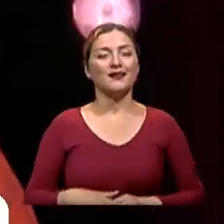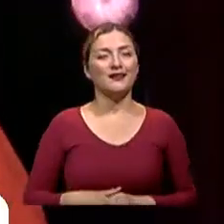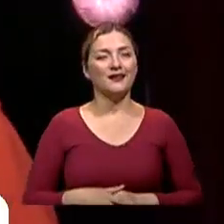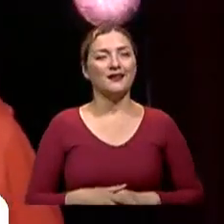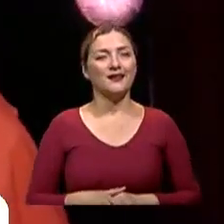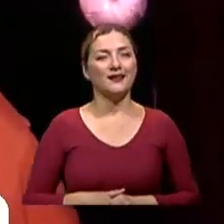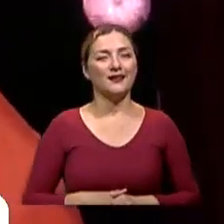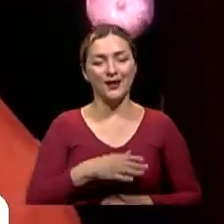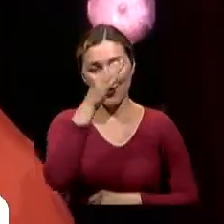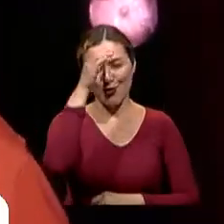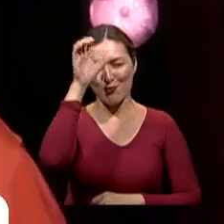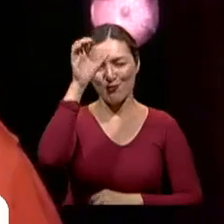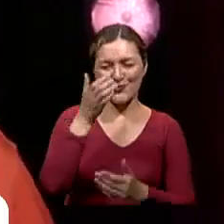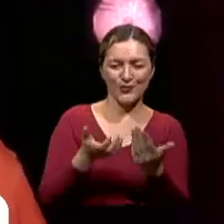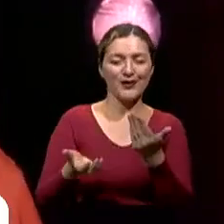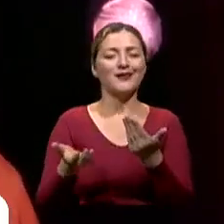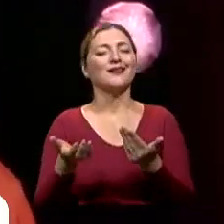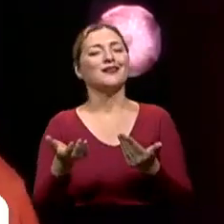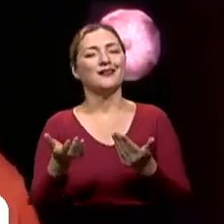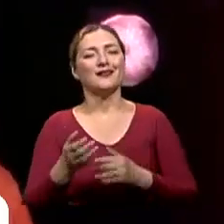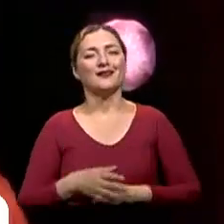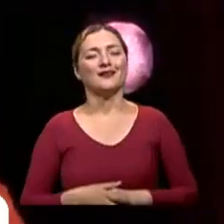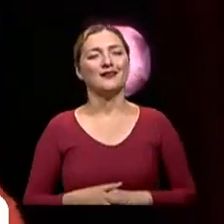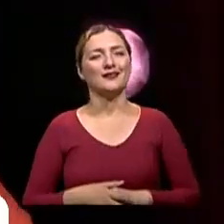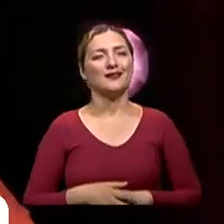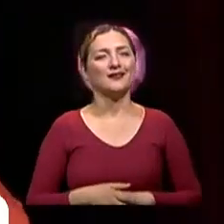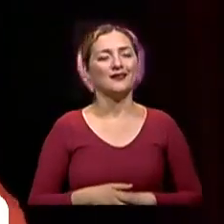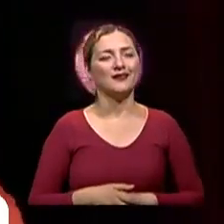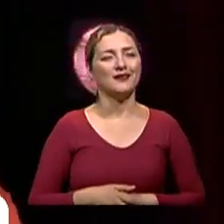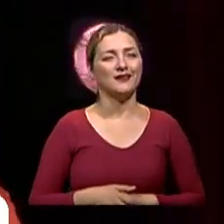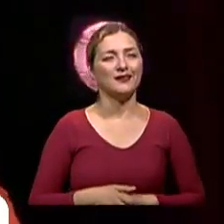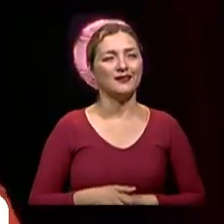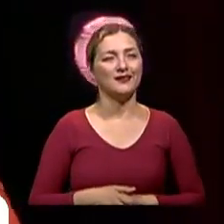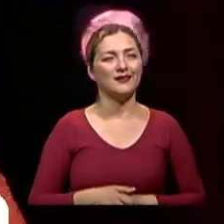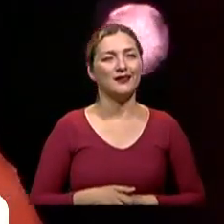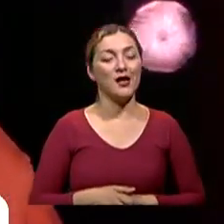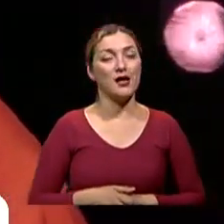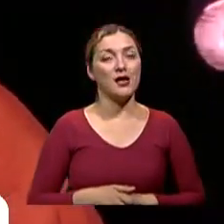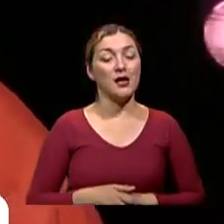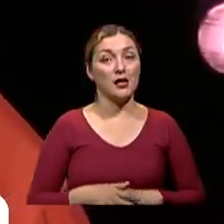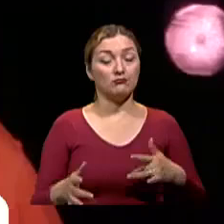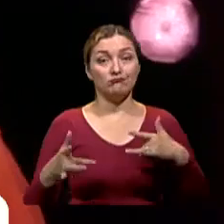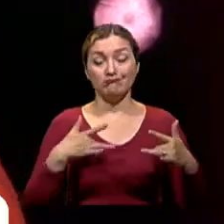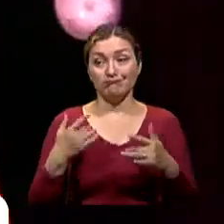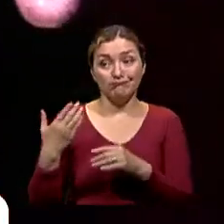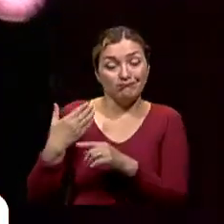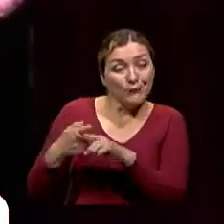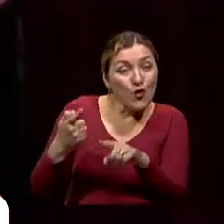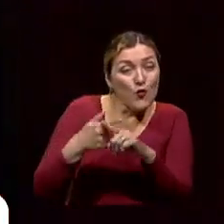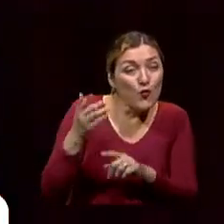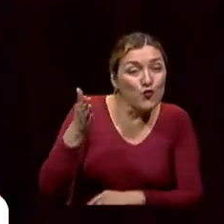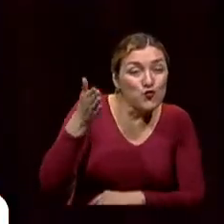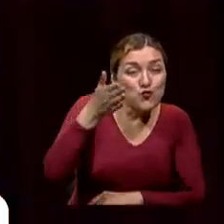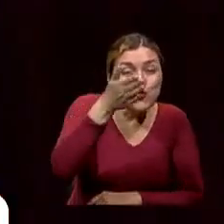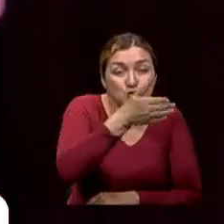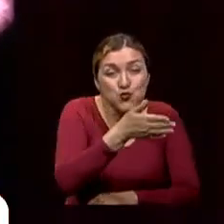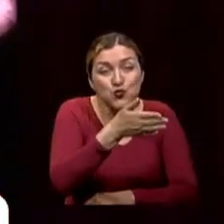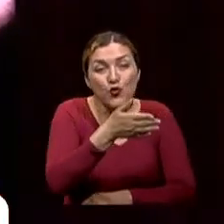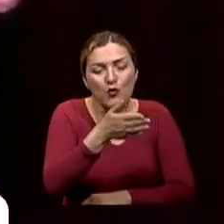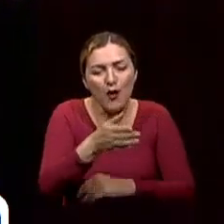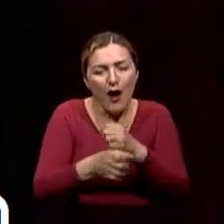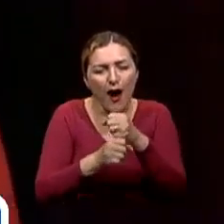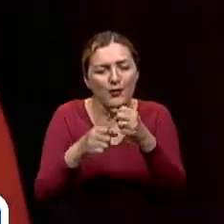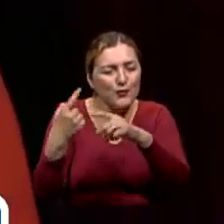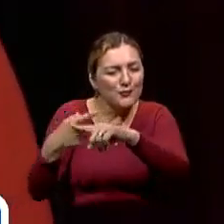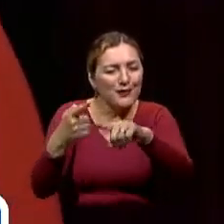esta interculturalidad que le decimos nosotros, esta capacidad del teatro de llegar a distintos sectores, a distintas